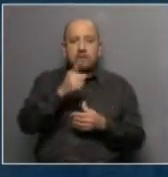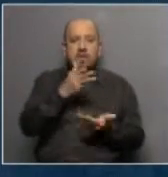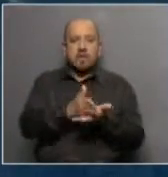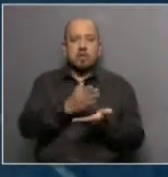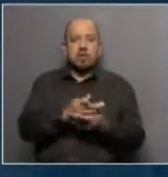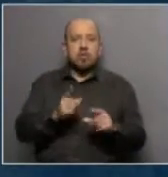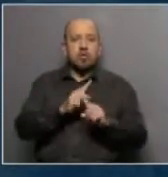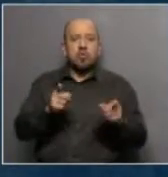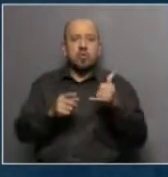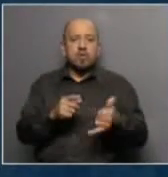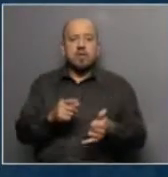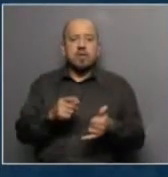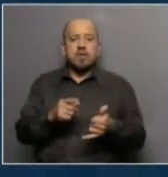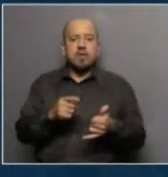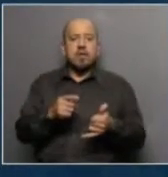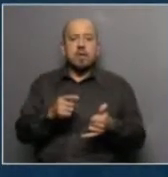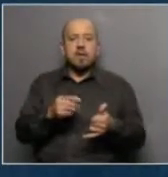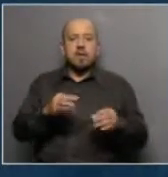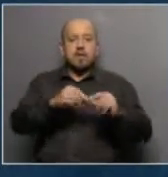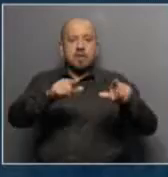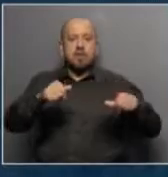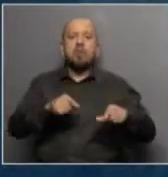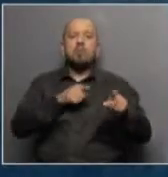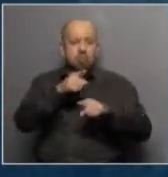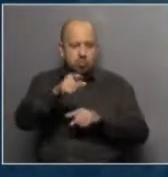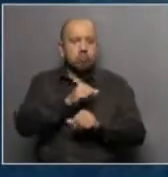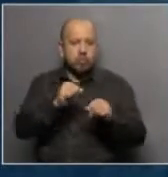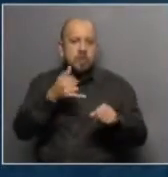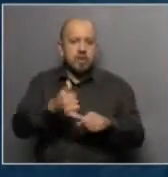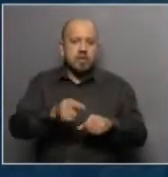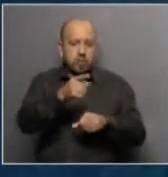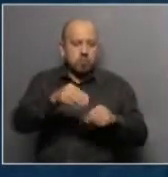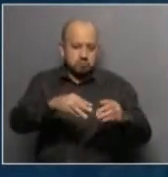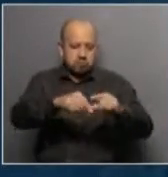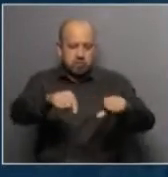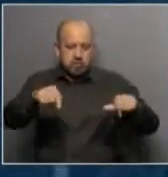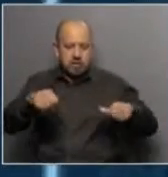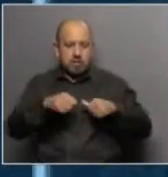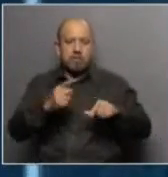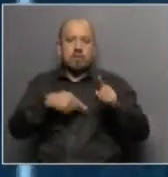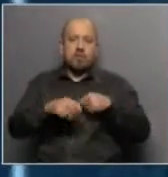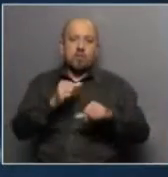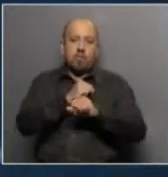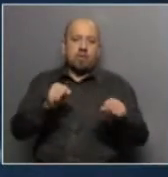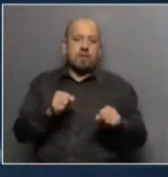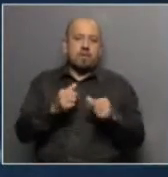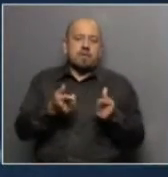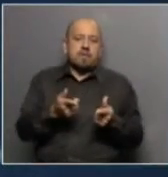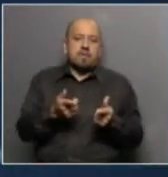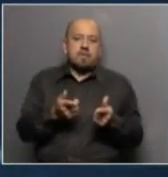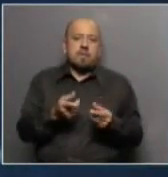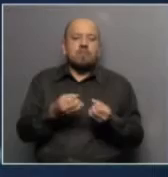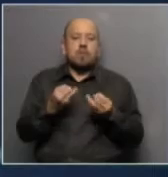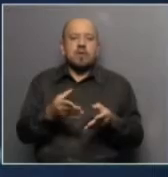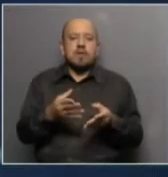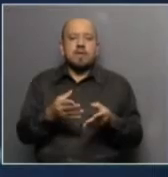pedazo de tierra. Entonces el Estado tiene que intervenir. Tú podés tener tu terreno, ¿cómo que no? pero no podés concebir, ni podemos... Porque